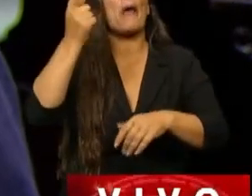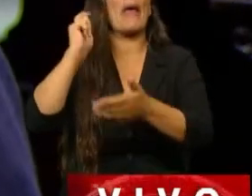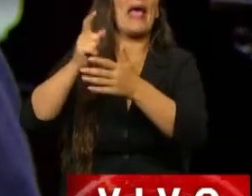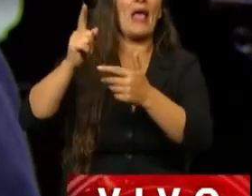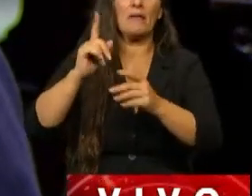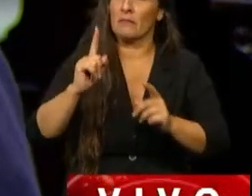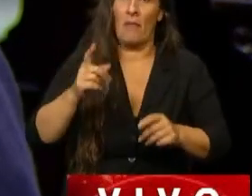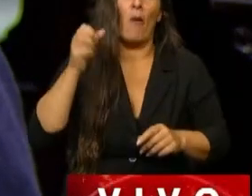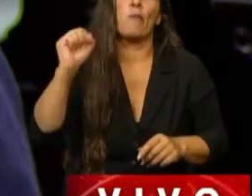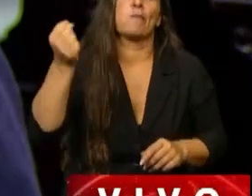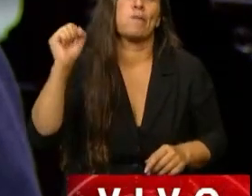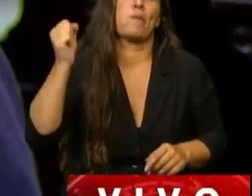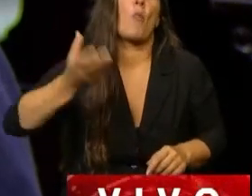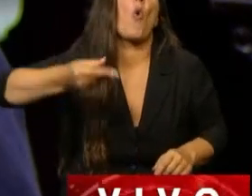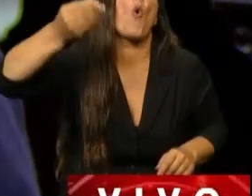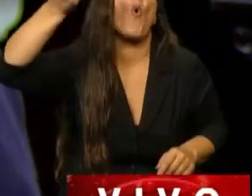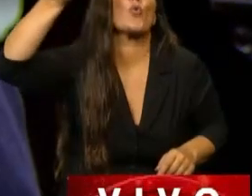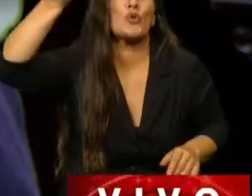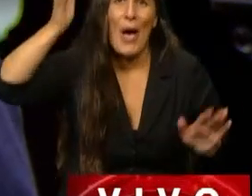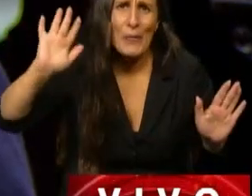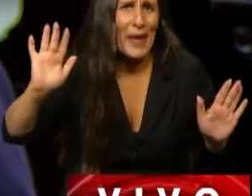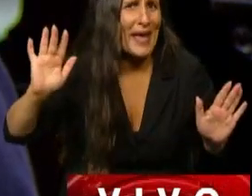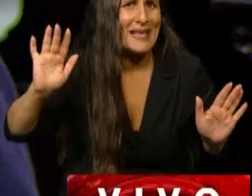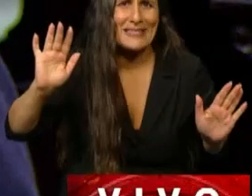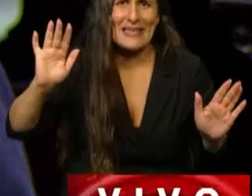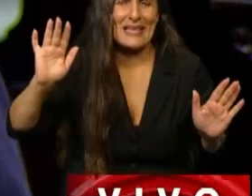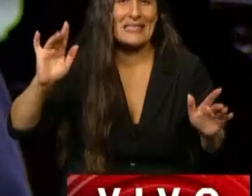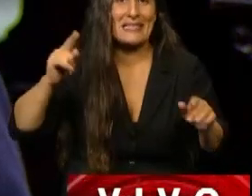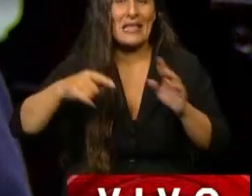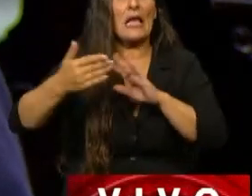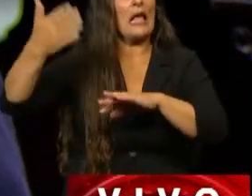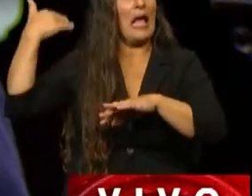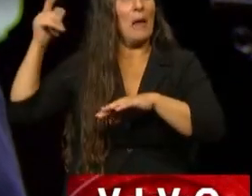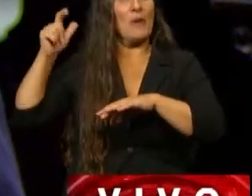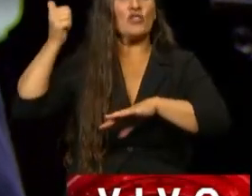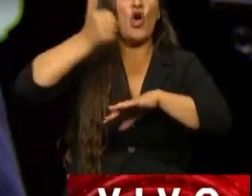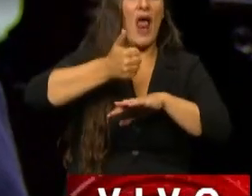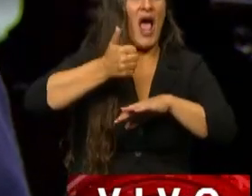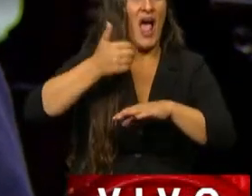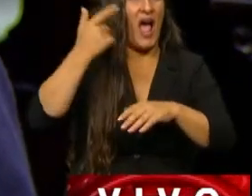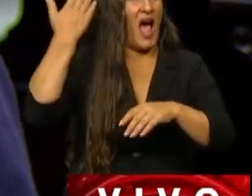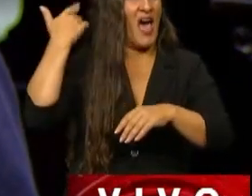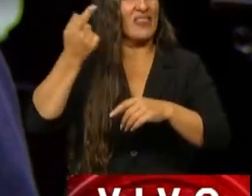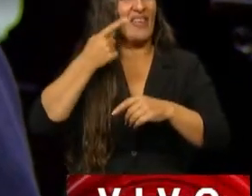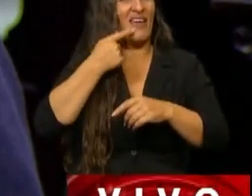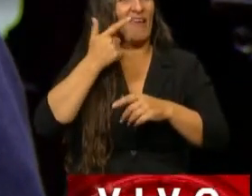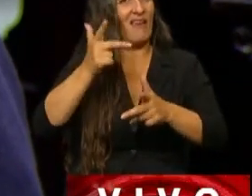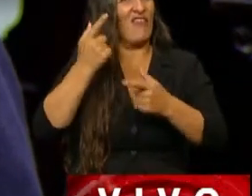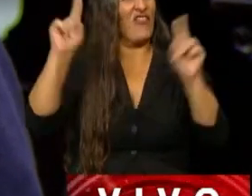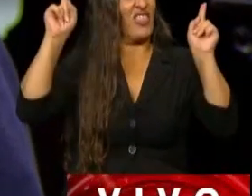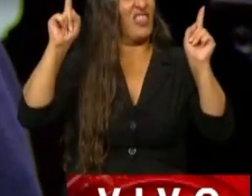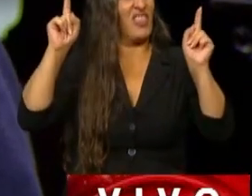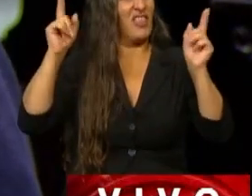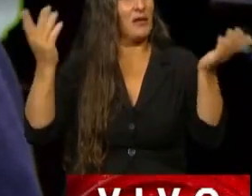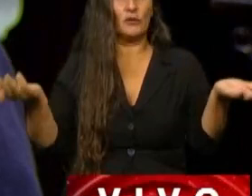que muchas veces estuvo en esta situación. Y esos mismos actores no se comportaron de esa manera. Yo, para